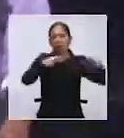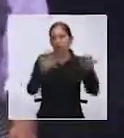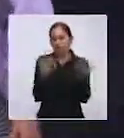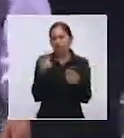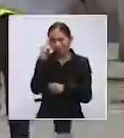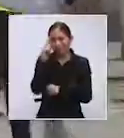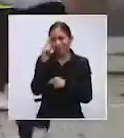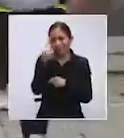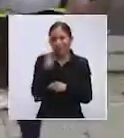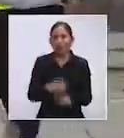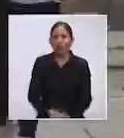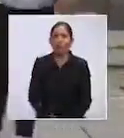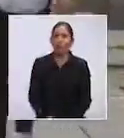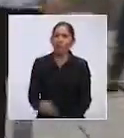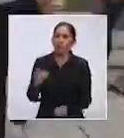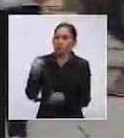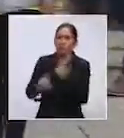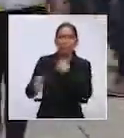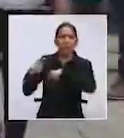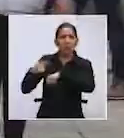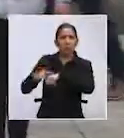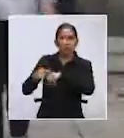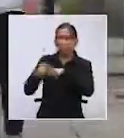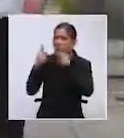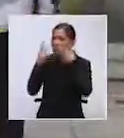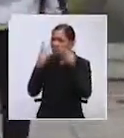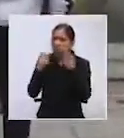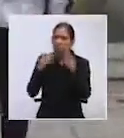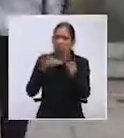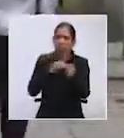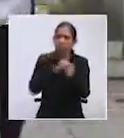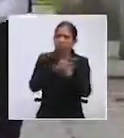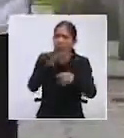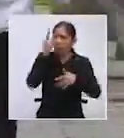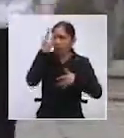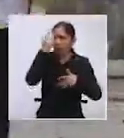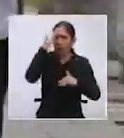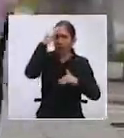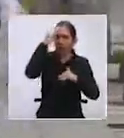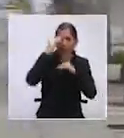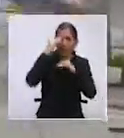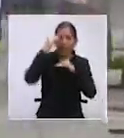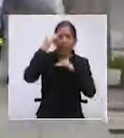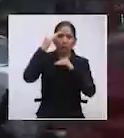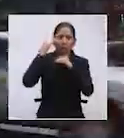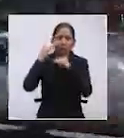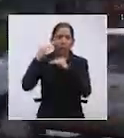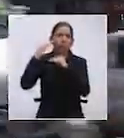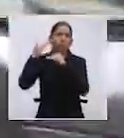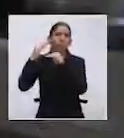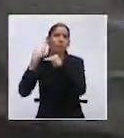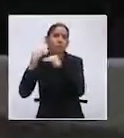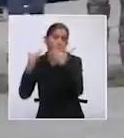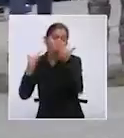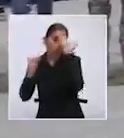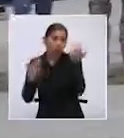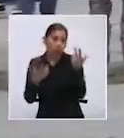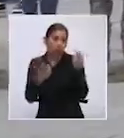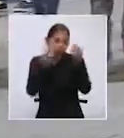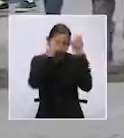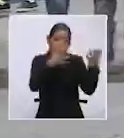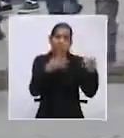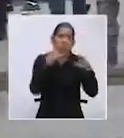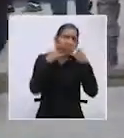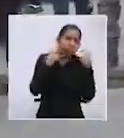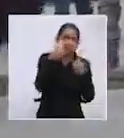todo este tiempo, estas últimas semanas, hemos conocido incluso el descenso de estos casos, tomando en cuenta que, claro, se están cumpliendo estas medidas.